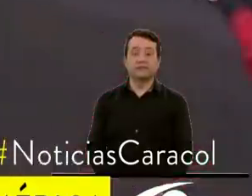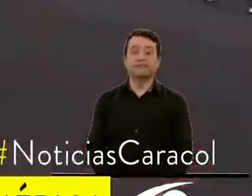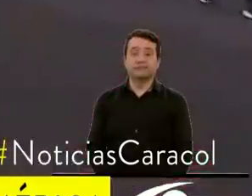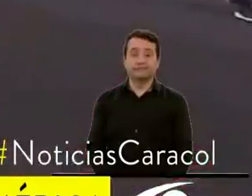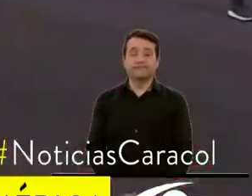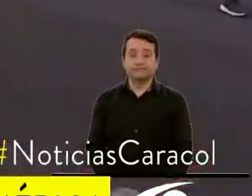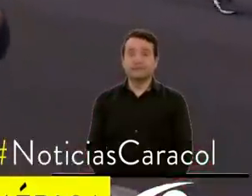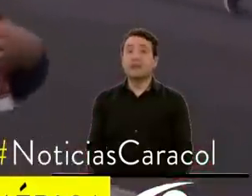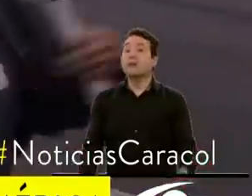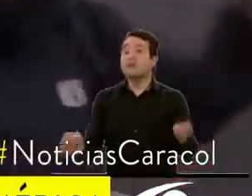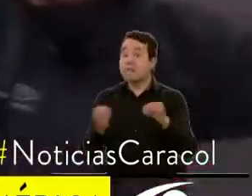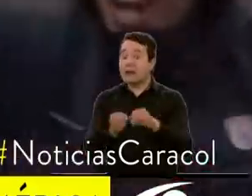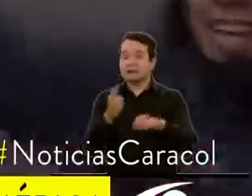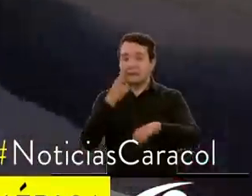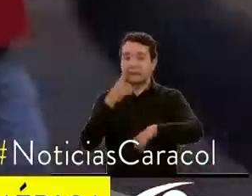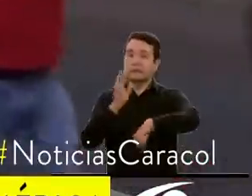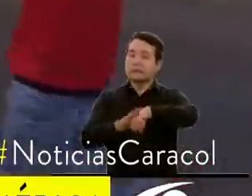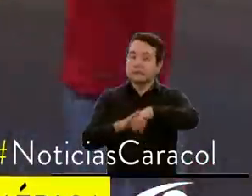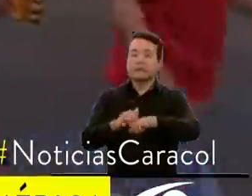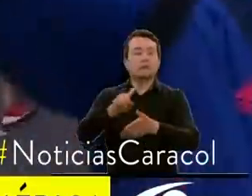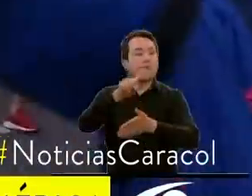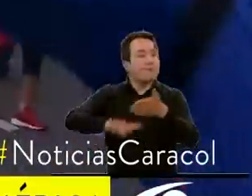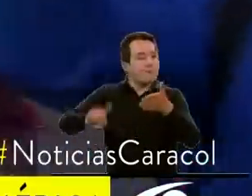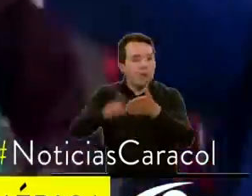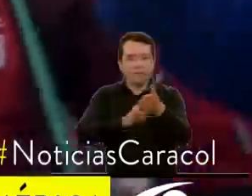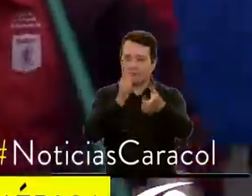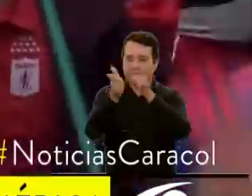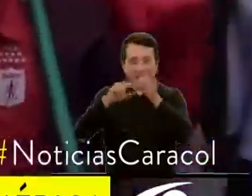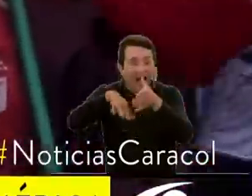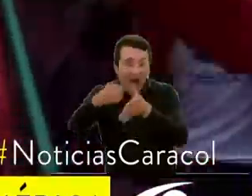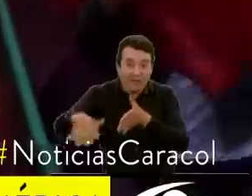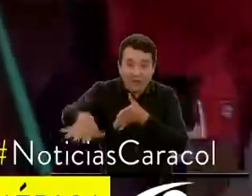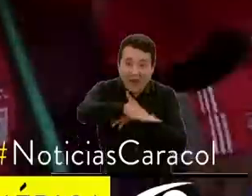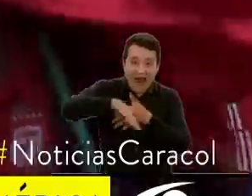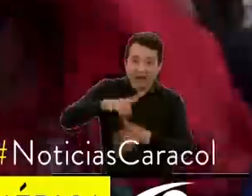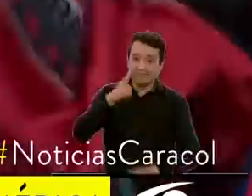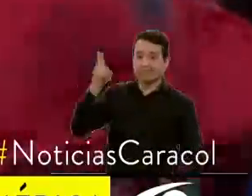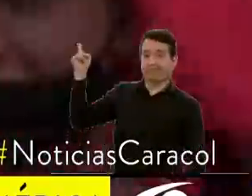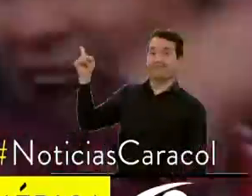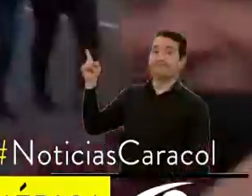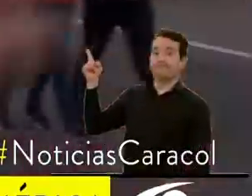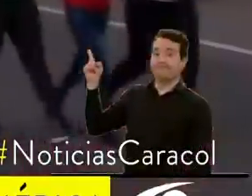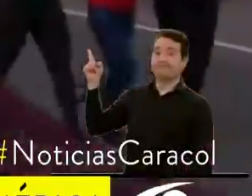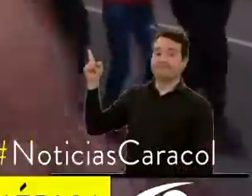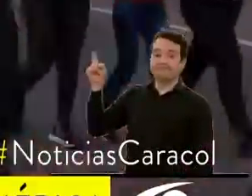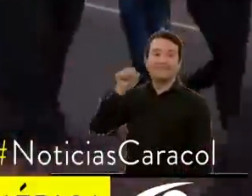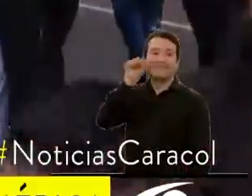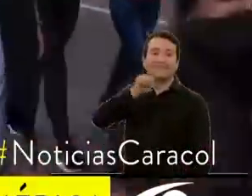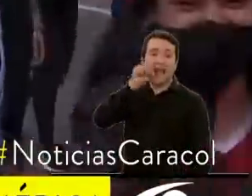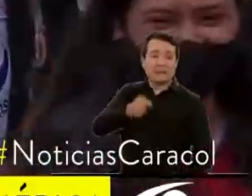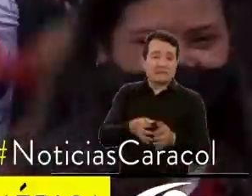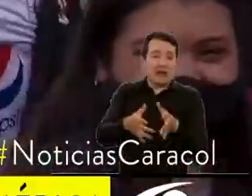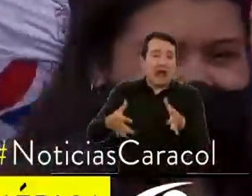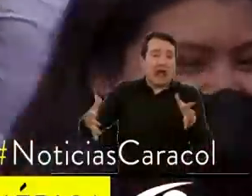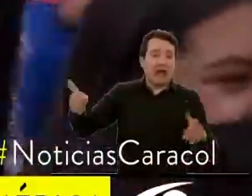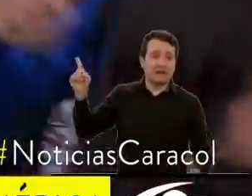También está prohibida la ingesta de licor en el espacio público, pero aquí la cerveza y el licor abundaron.